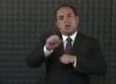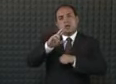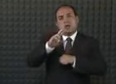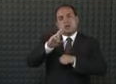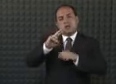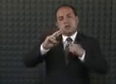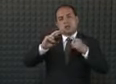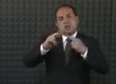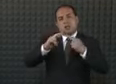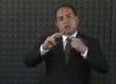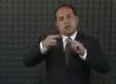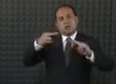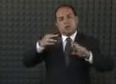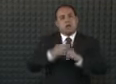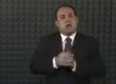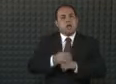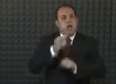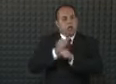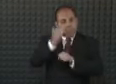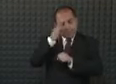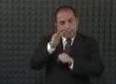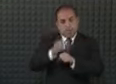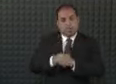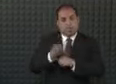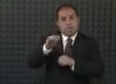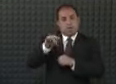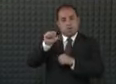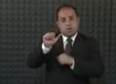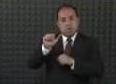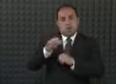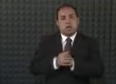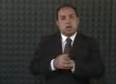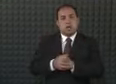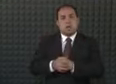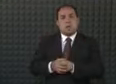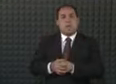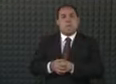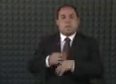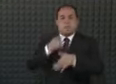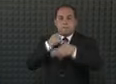va a impugnar hacia el Tribunal Electoral Federal.